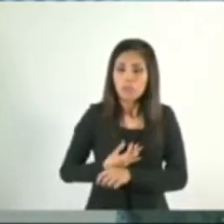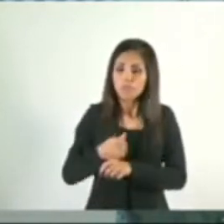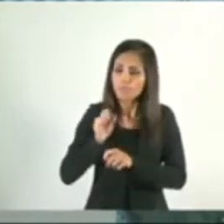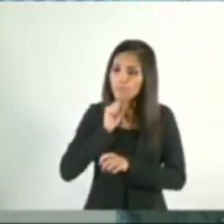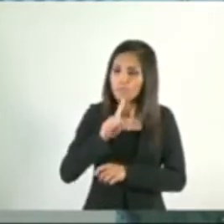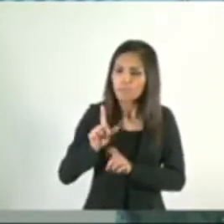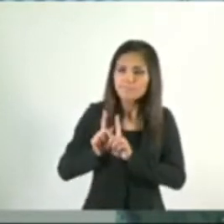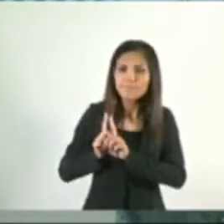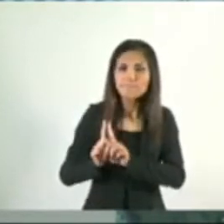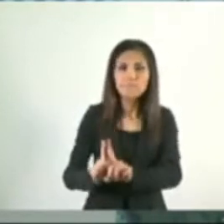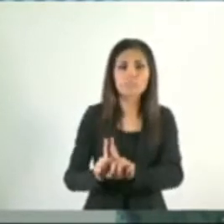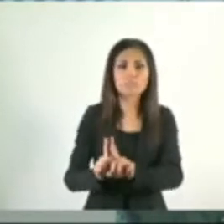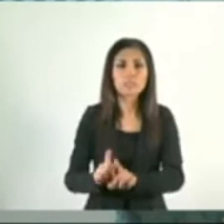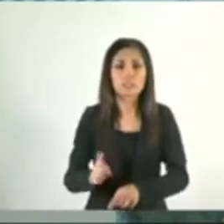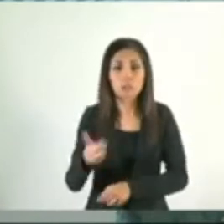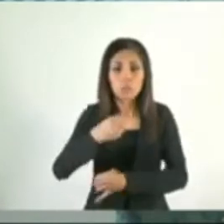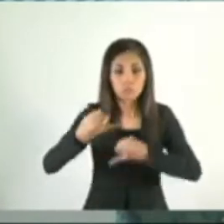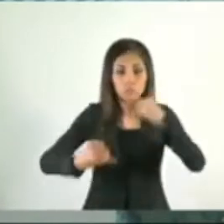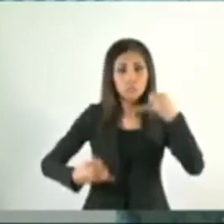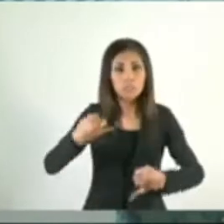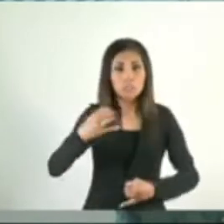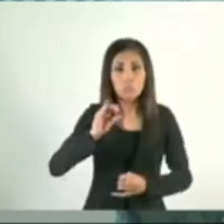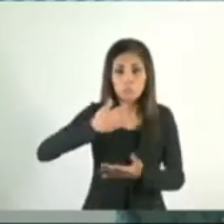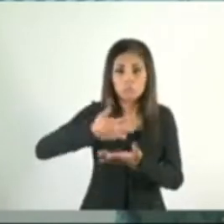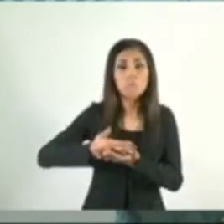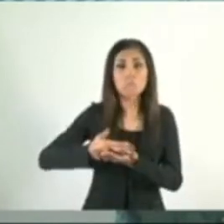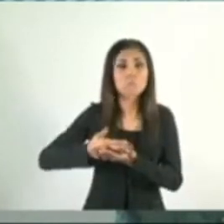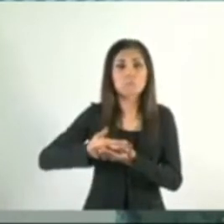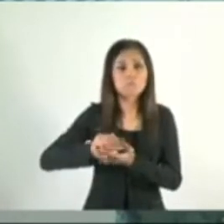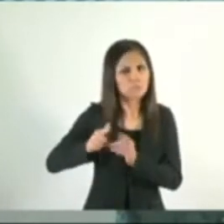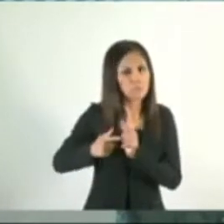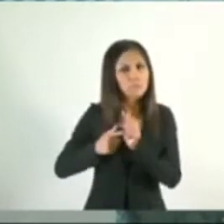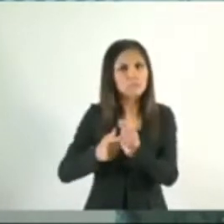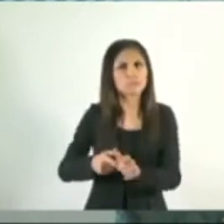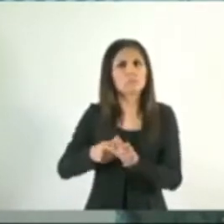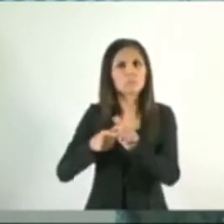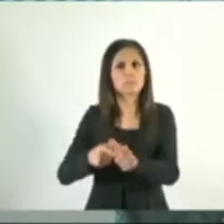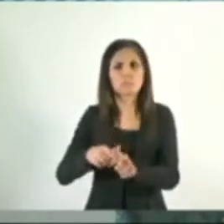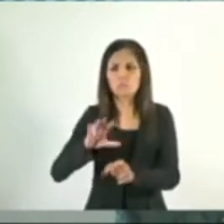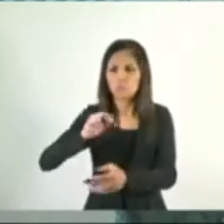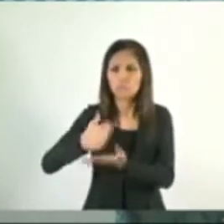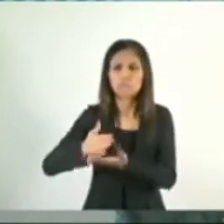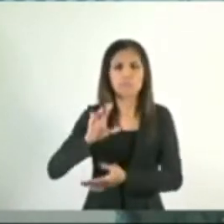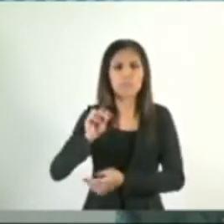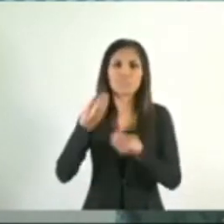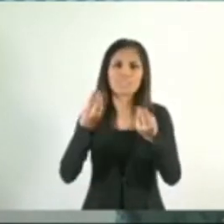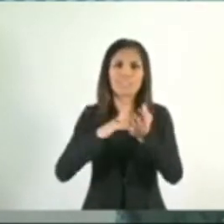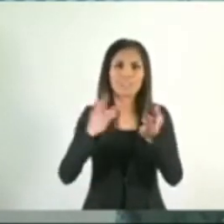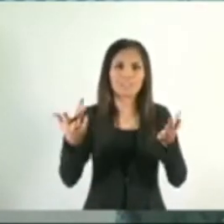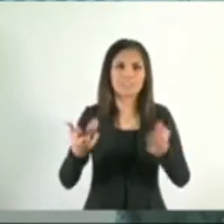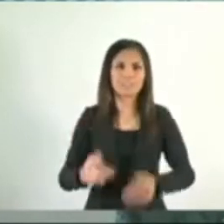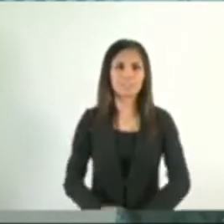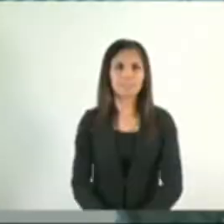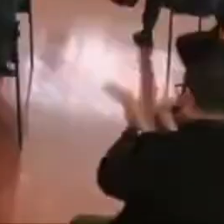difícil. La justicia no se detuvo, la justicia no se detiene. Muchas gracias.